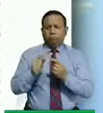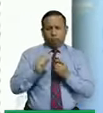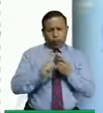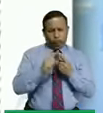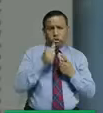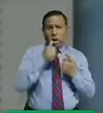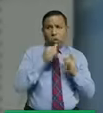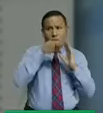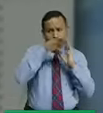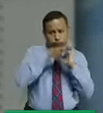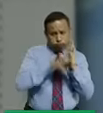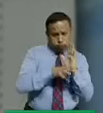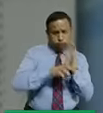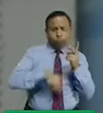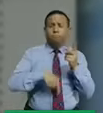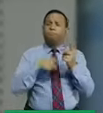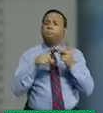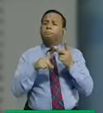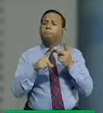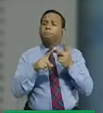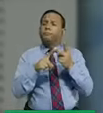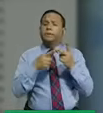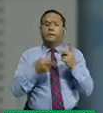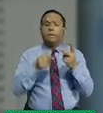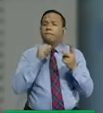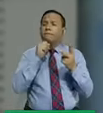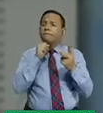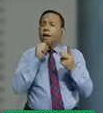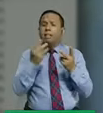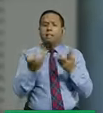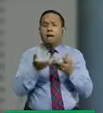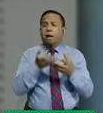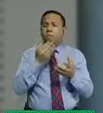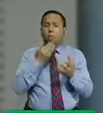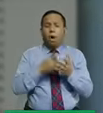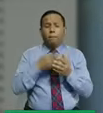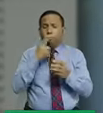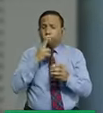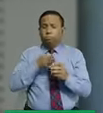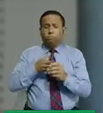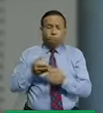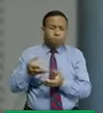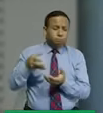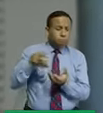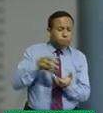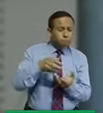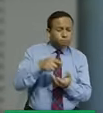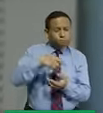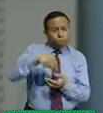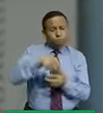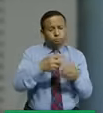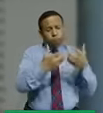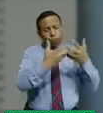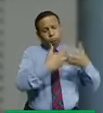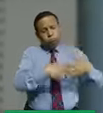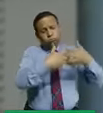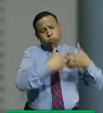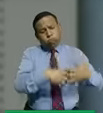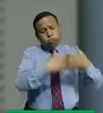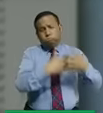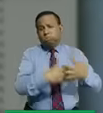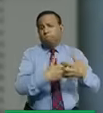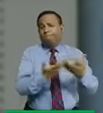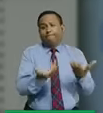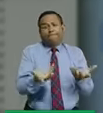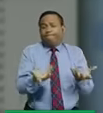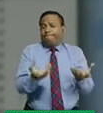energético. Dice, por ejemplo, que existe una falta de suministro de combustibles, indispensable para el funcionamiento de las termoeléctricas, que